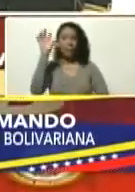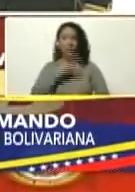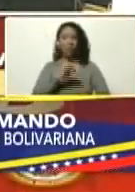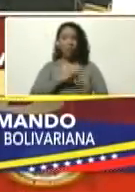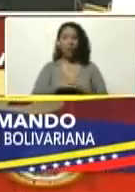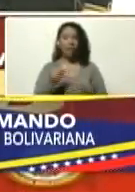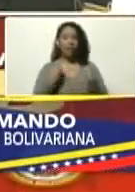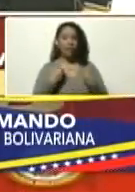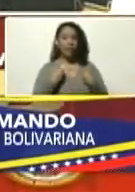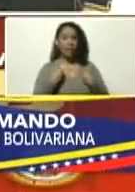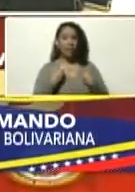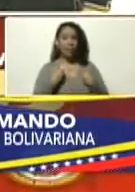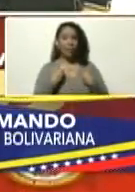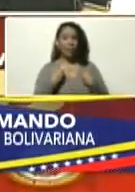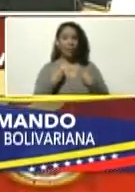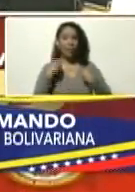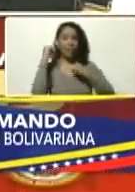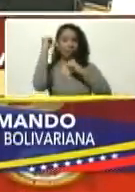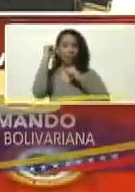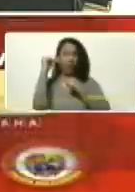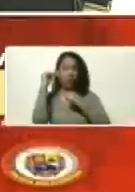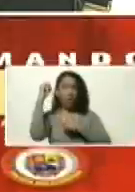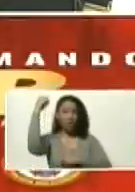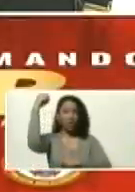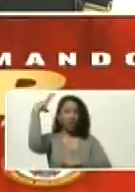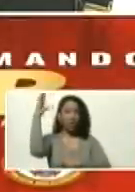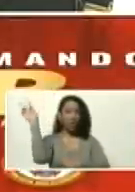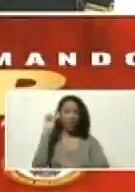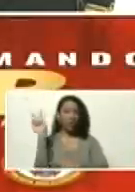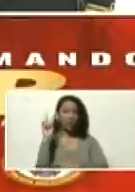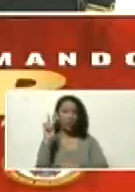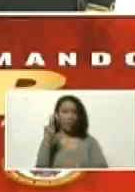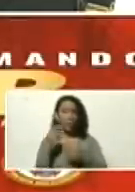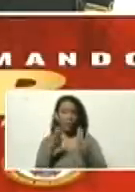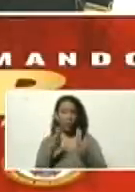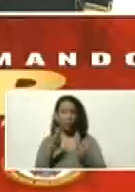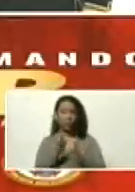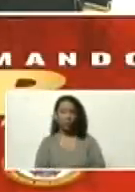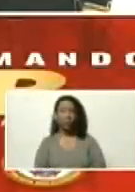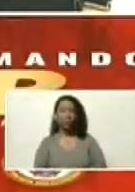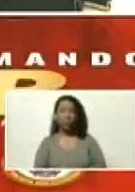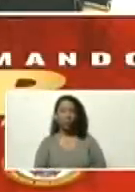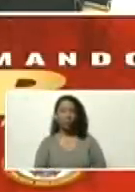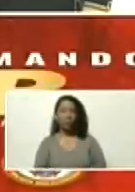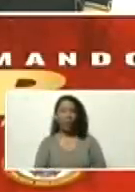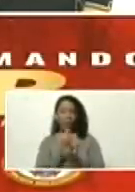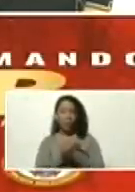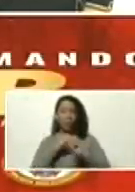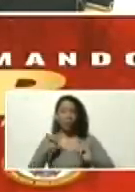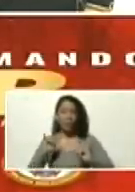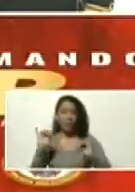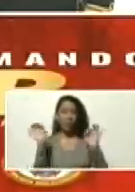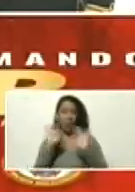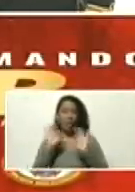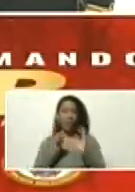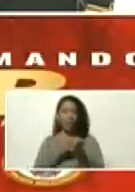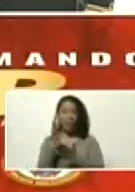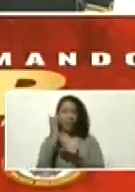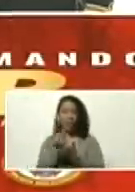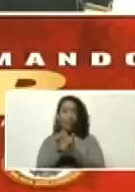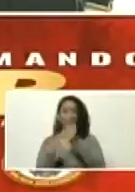socialista. Viviremos y venceremos. El sol de Venezuela nace en el Esequibo. Nace en el Esequibo. Independencia o nada, leales